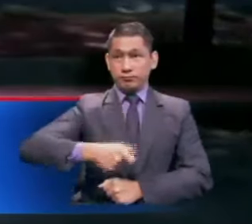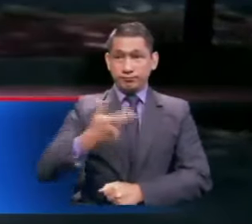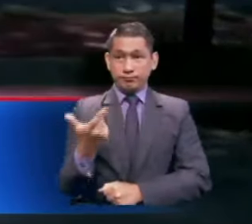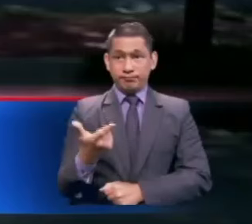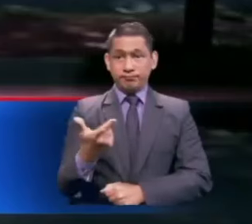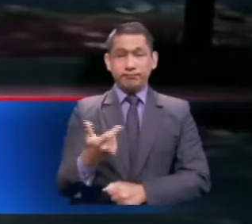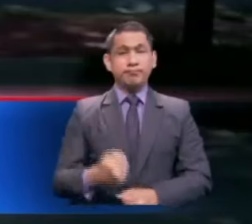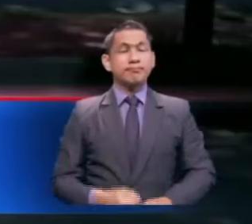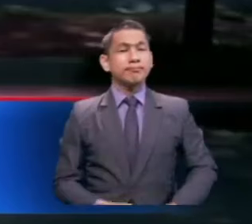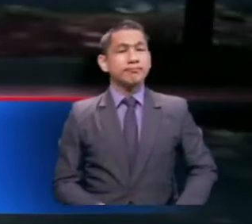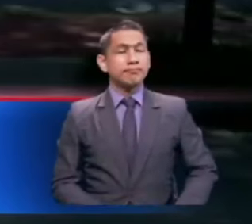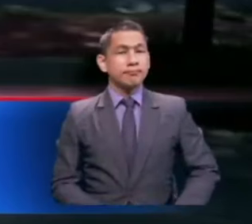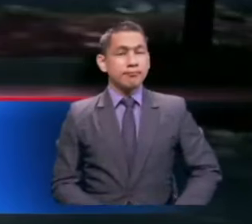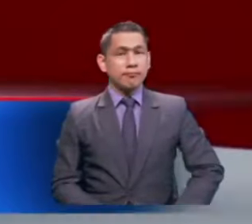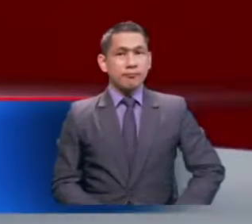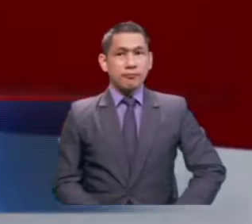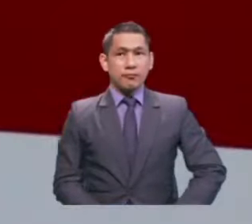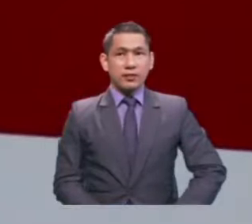de